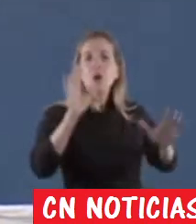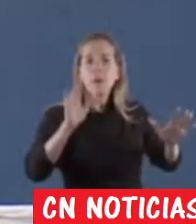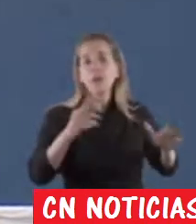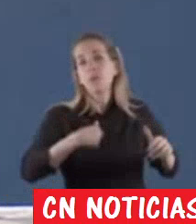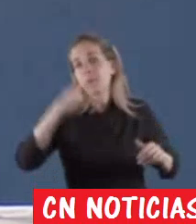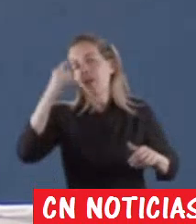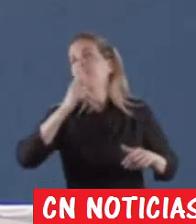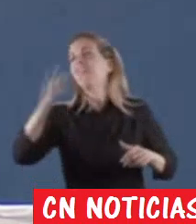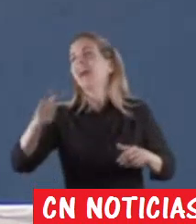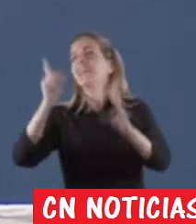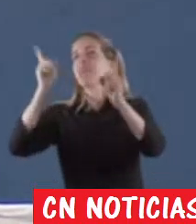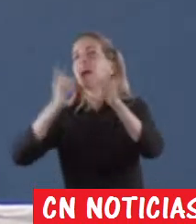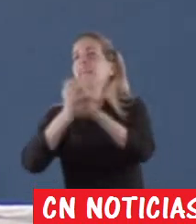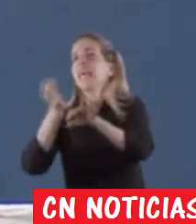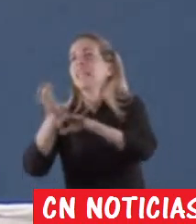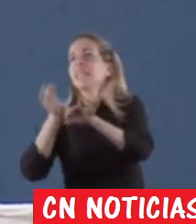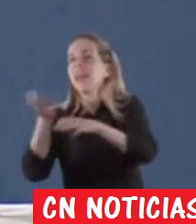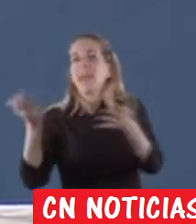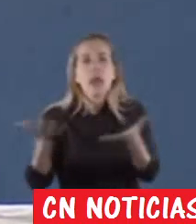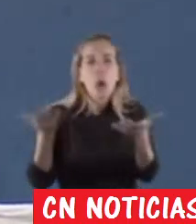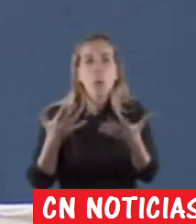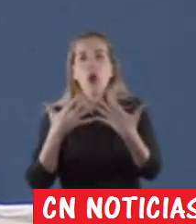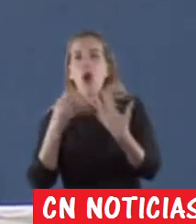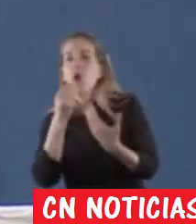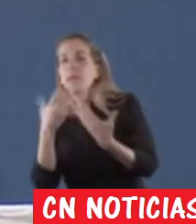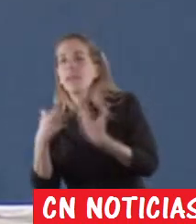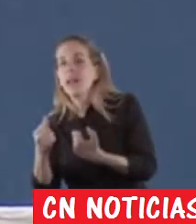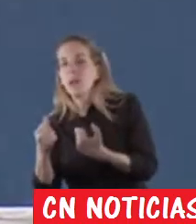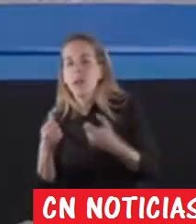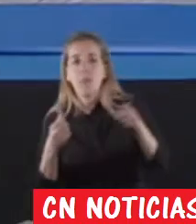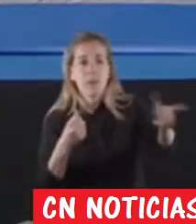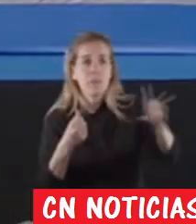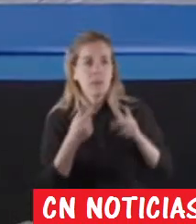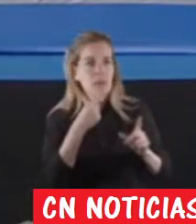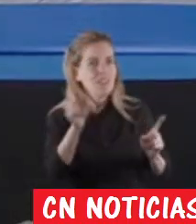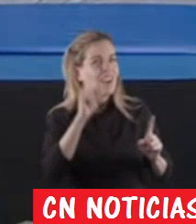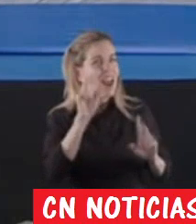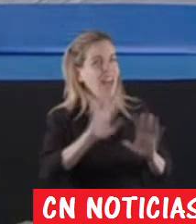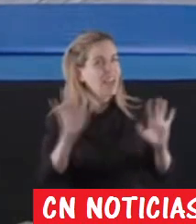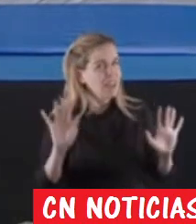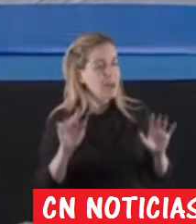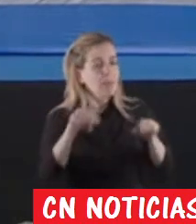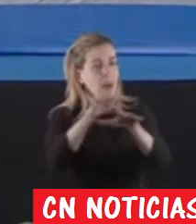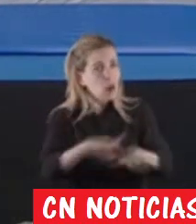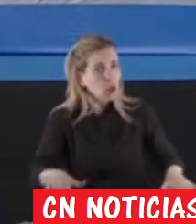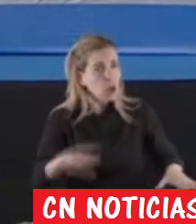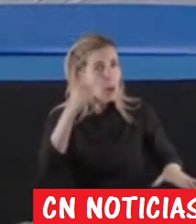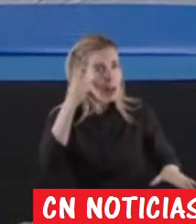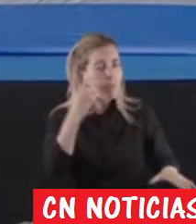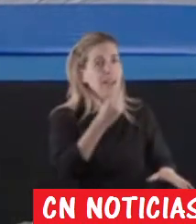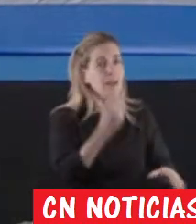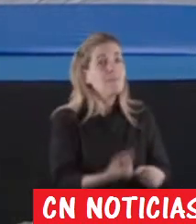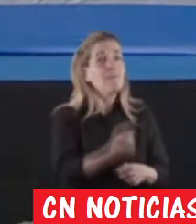yo, Dani, tranquila, armamos un ojito. No, Martín, nada que ver, me dice. Para enseñarles a comer, tienen que saber